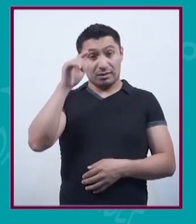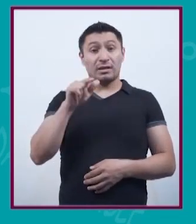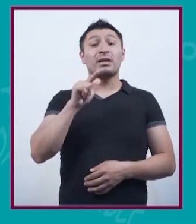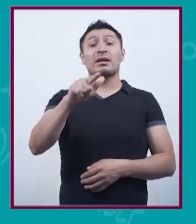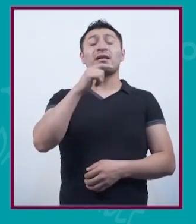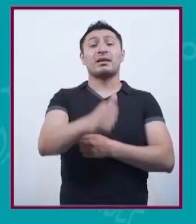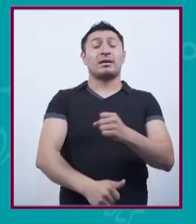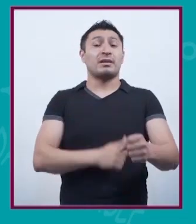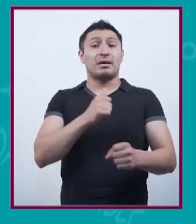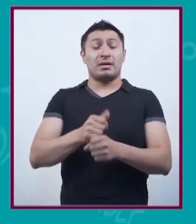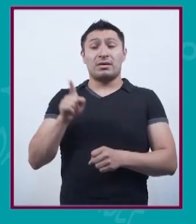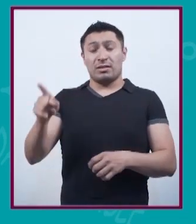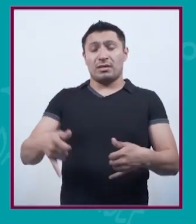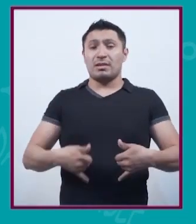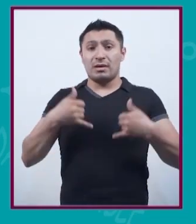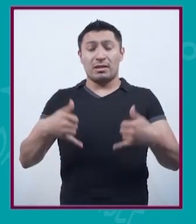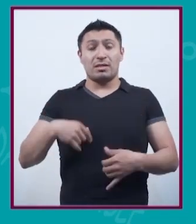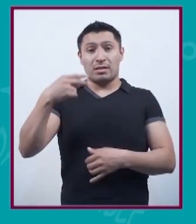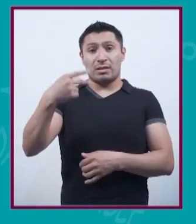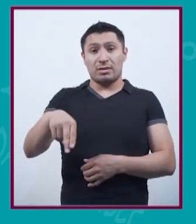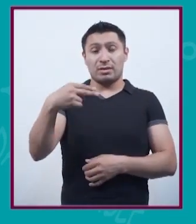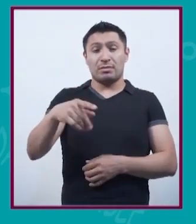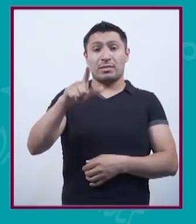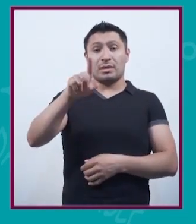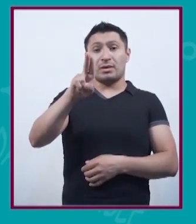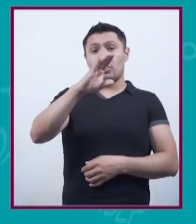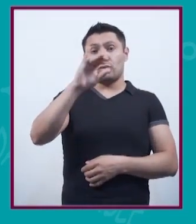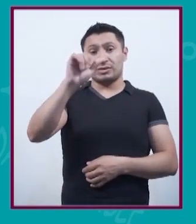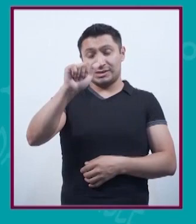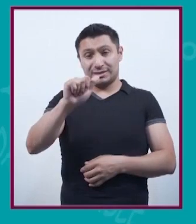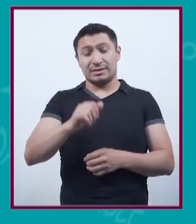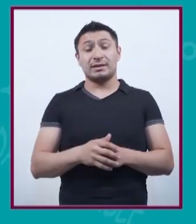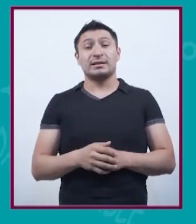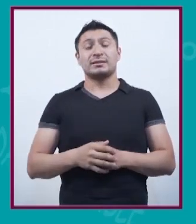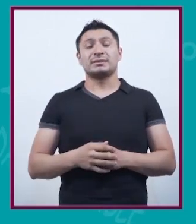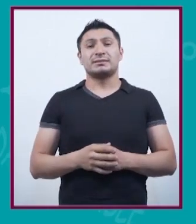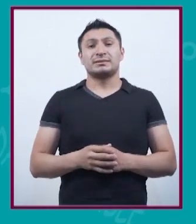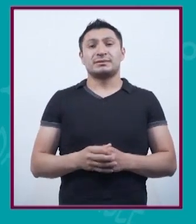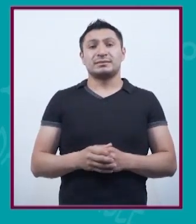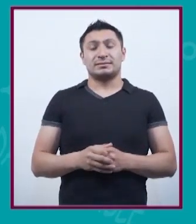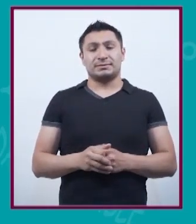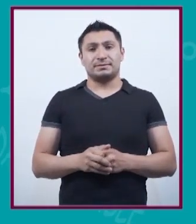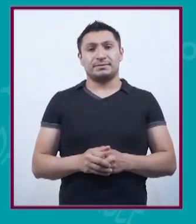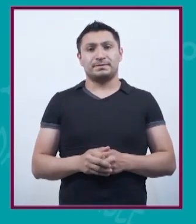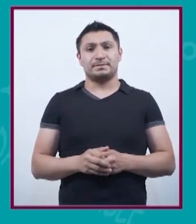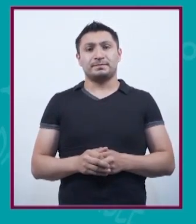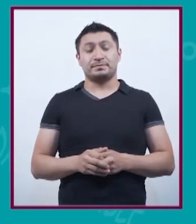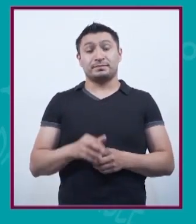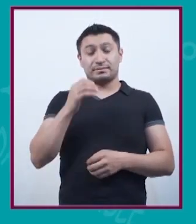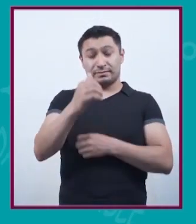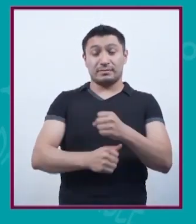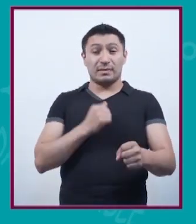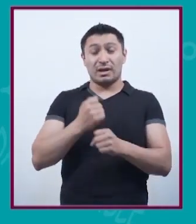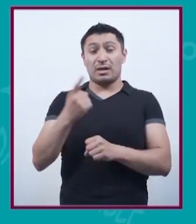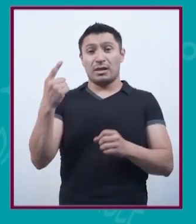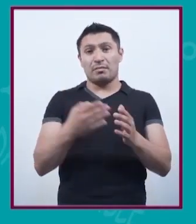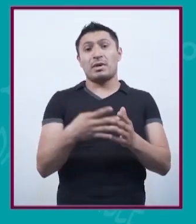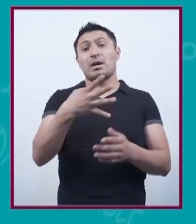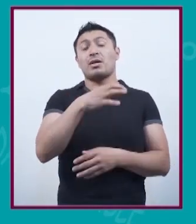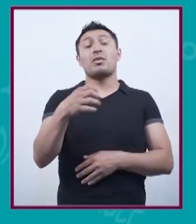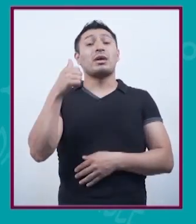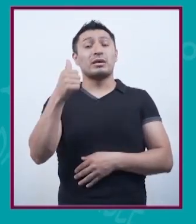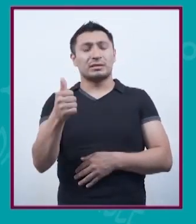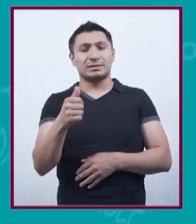Así pensaba a los 17 años una jovencita llamada Lucía de María del Perpetuo Socorro Godoy Alcayaga, en el